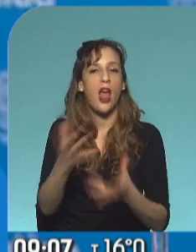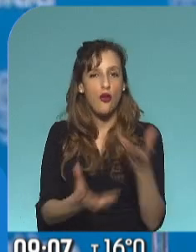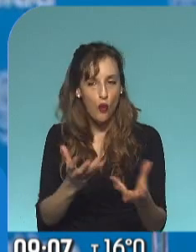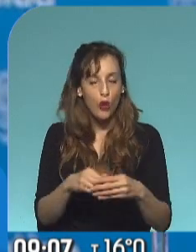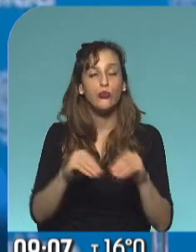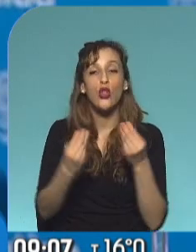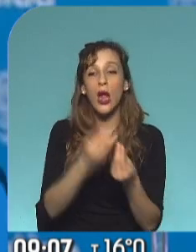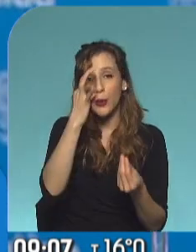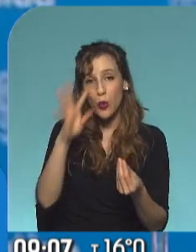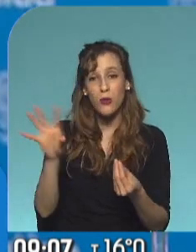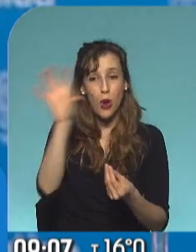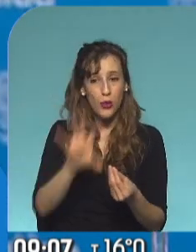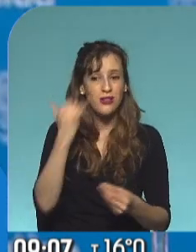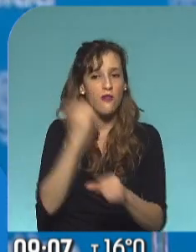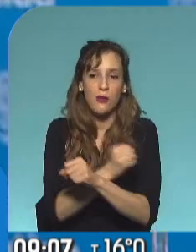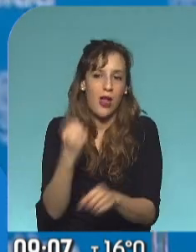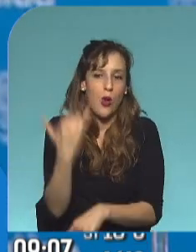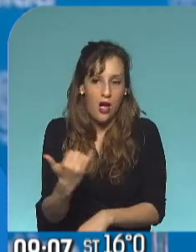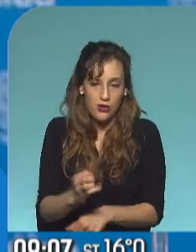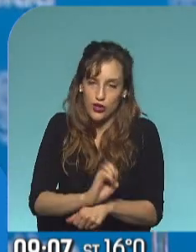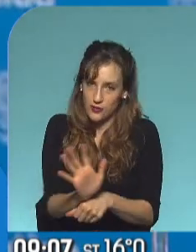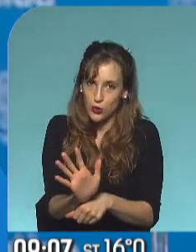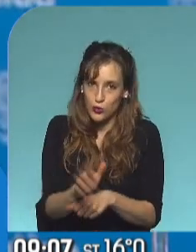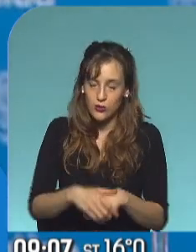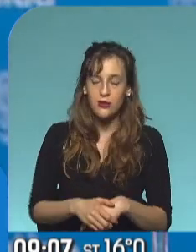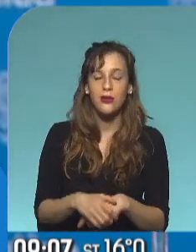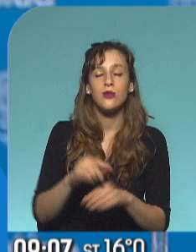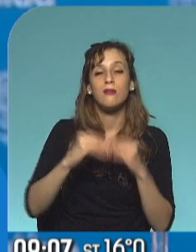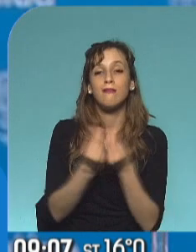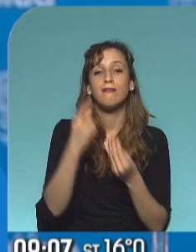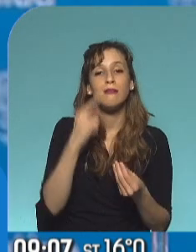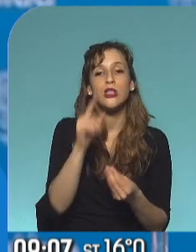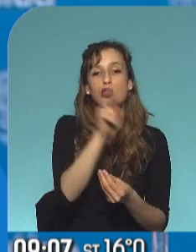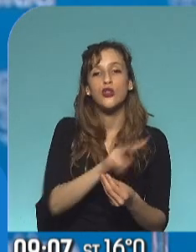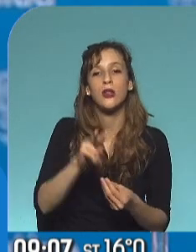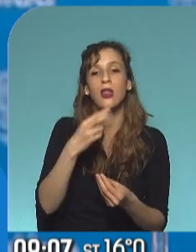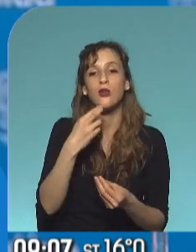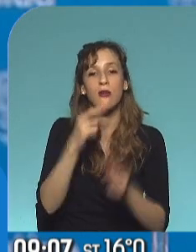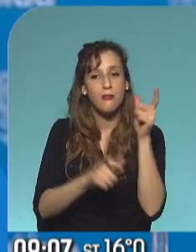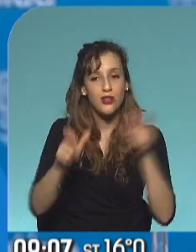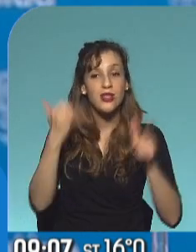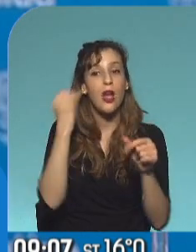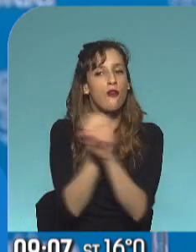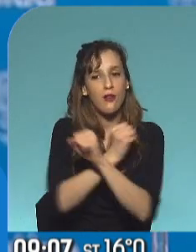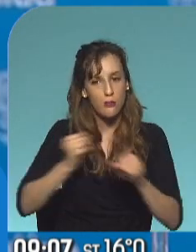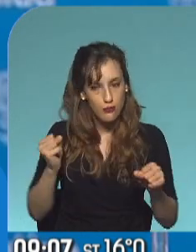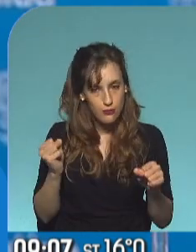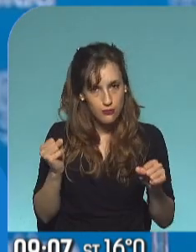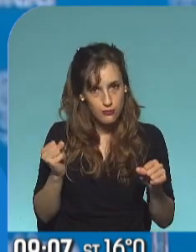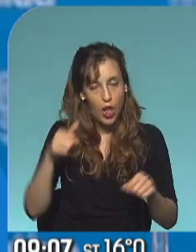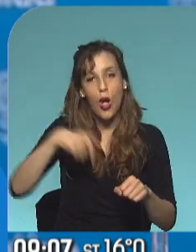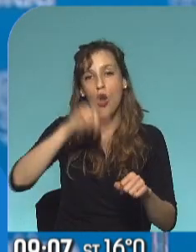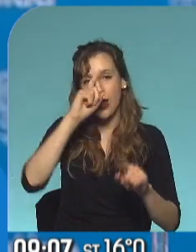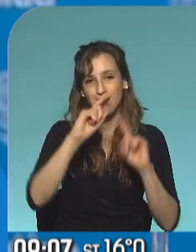24 provincias han confirmado casos mil 219 personas casos confirmados bajo cuidados en